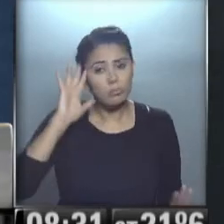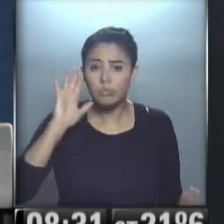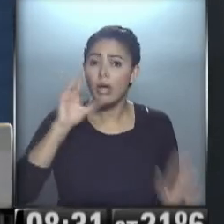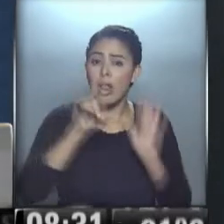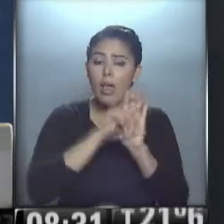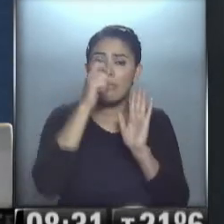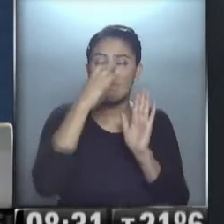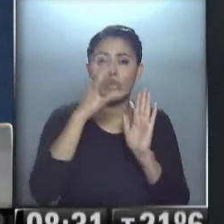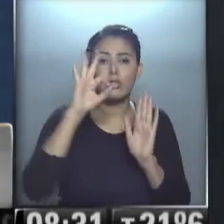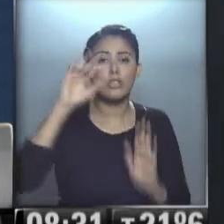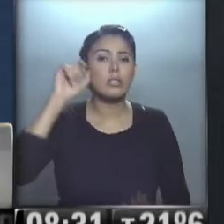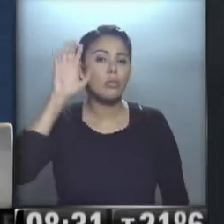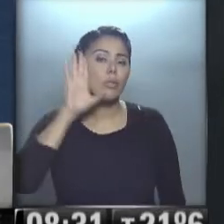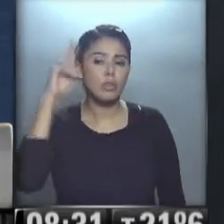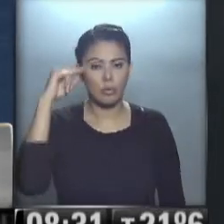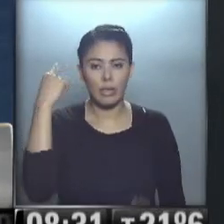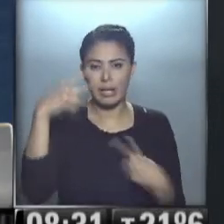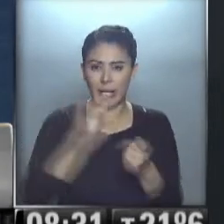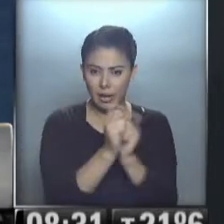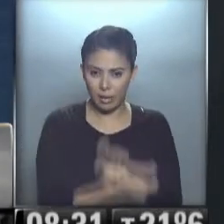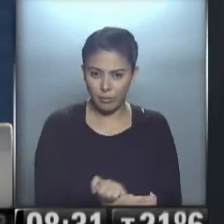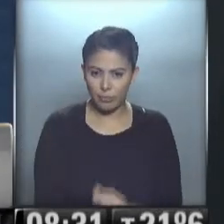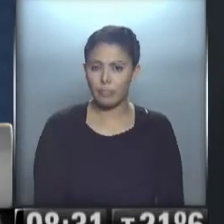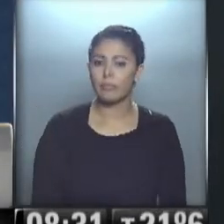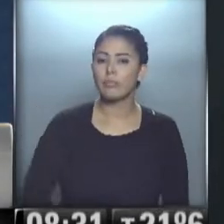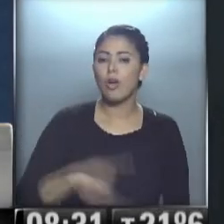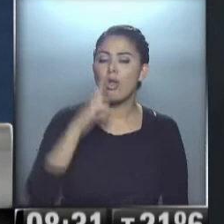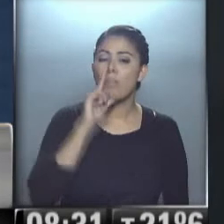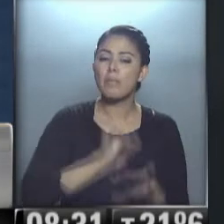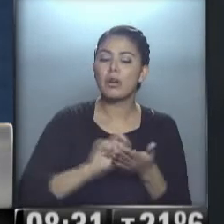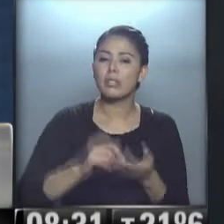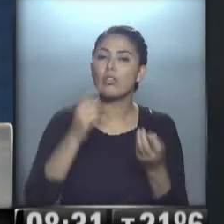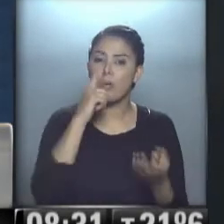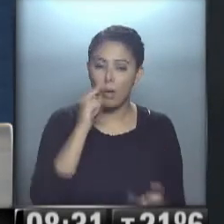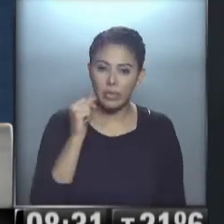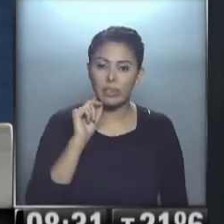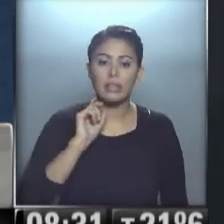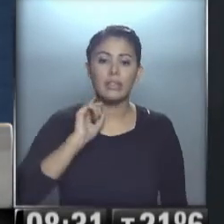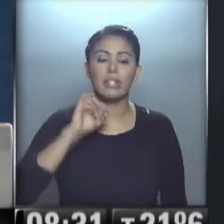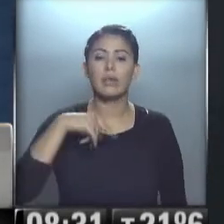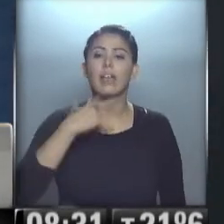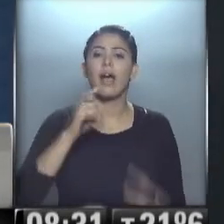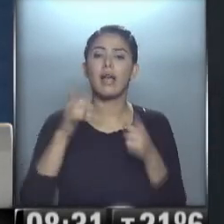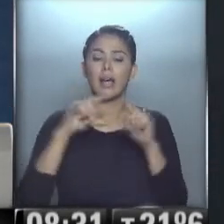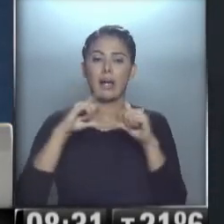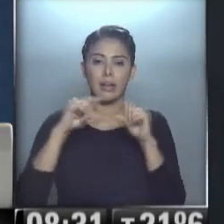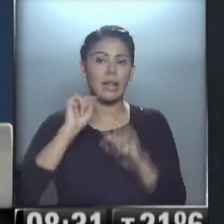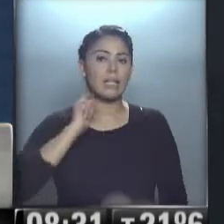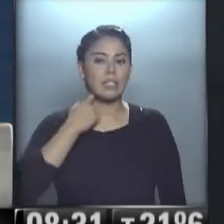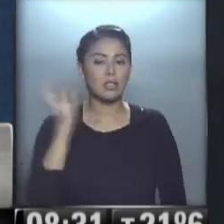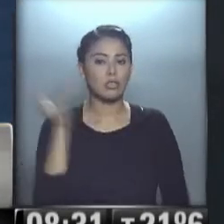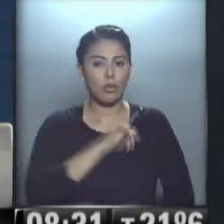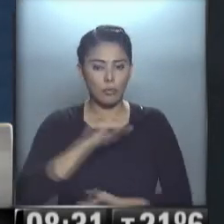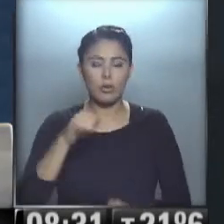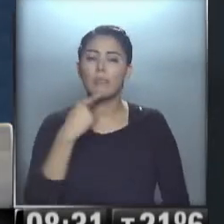ley 24.059 modificatorias. ¿Qué tal? Buen día, ministro Gonzalo Asís, de Canal 13, Todo Noticias. Quería preguntarle si el